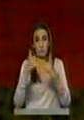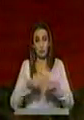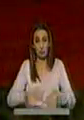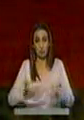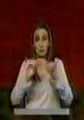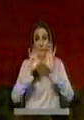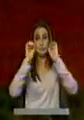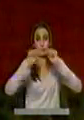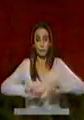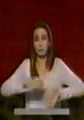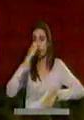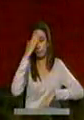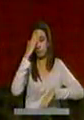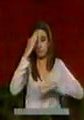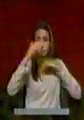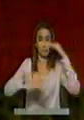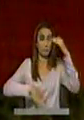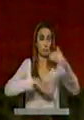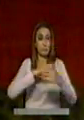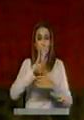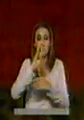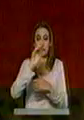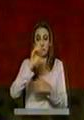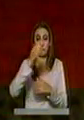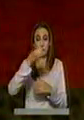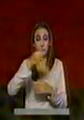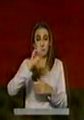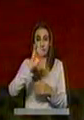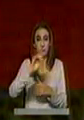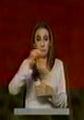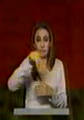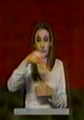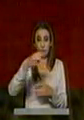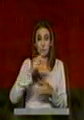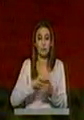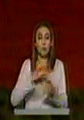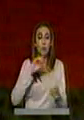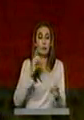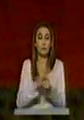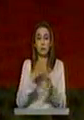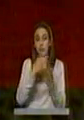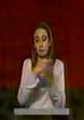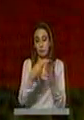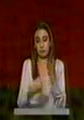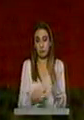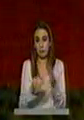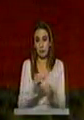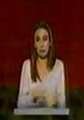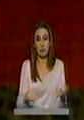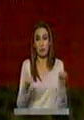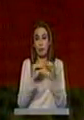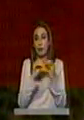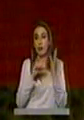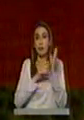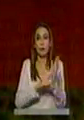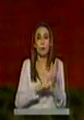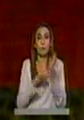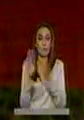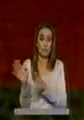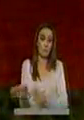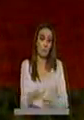Ajá. Que sabemos que van a ser Boeing y que queremos que cumplan con todos los requisitos lo más pronto posible para que ya